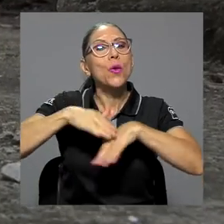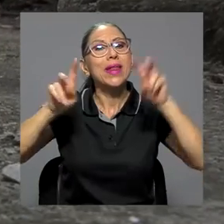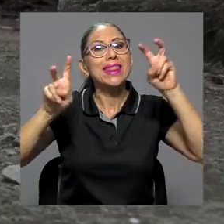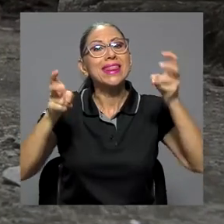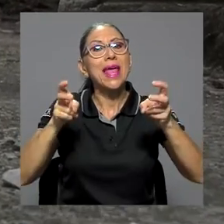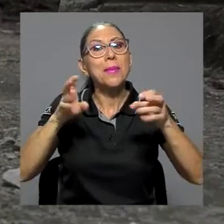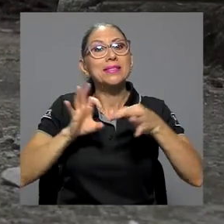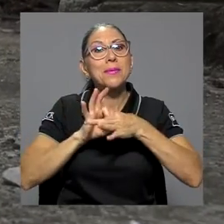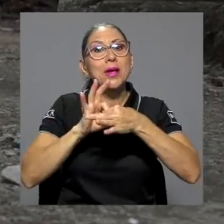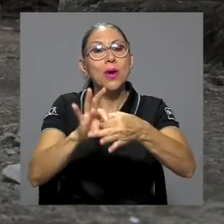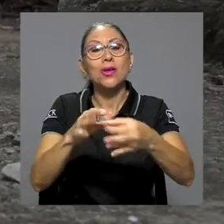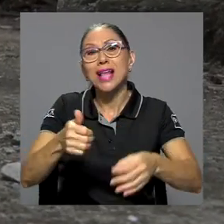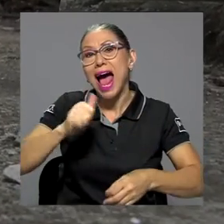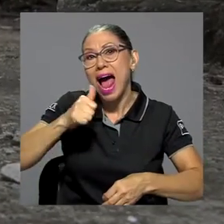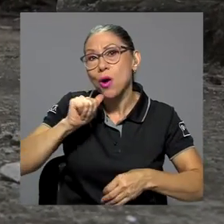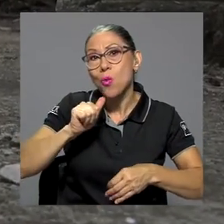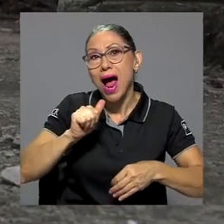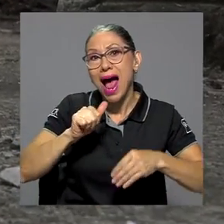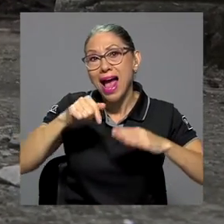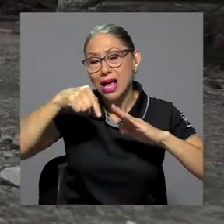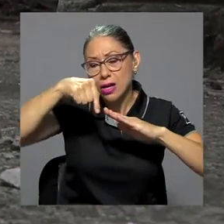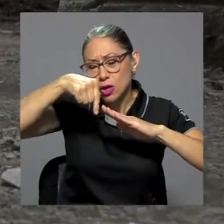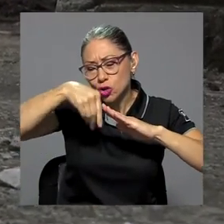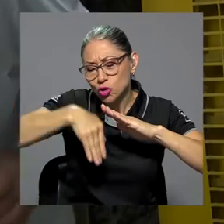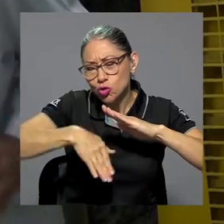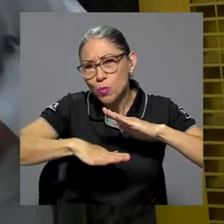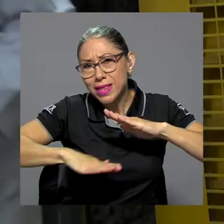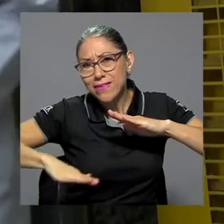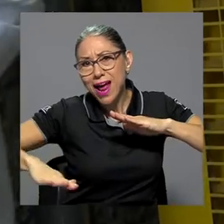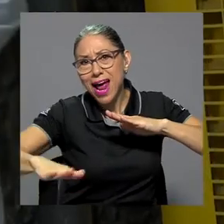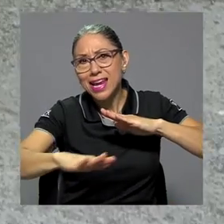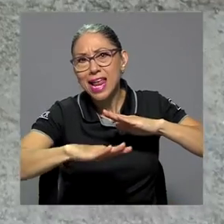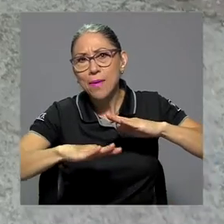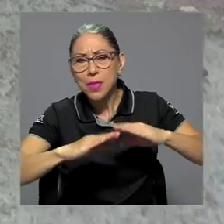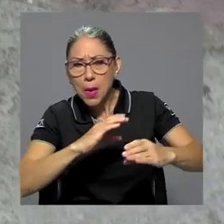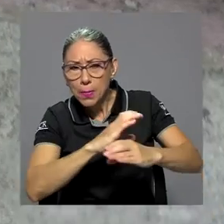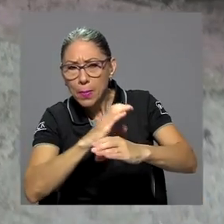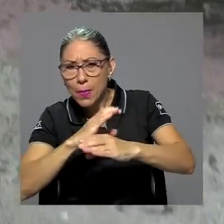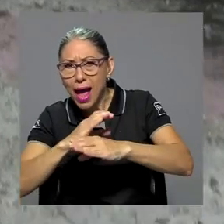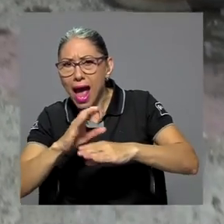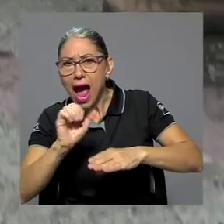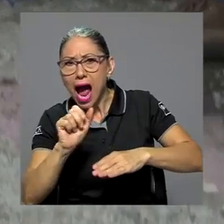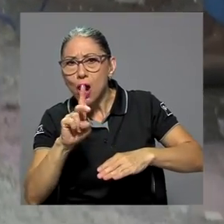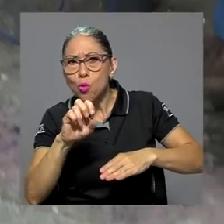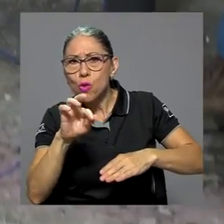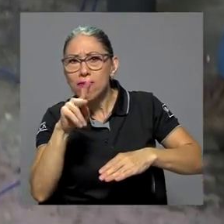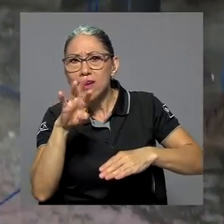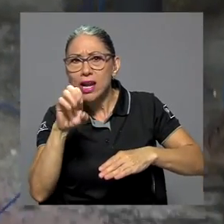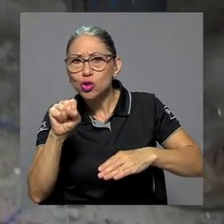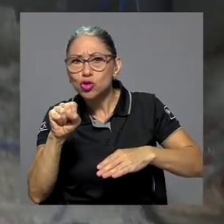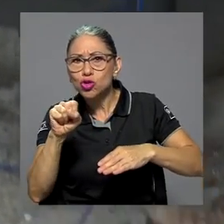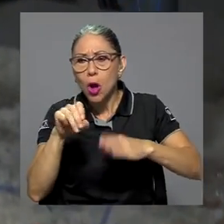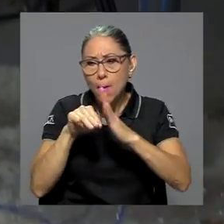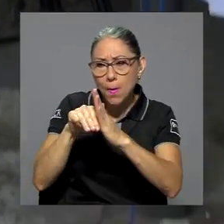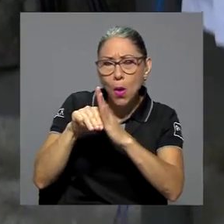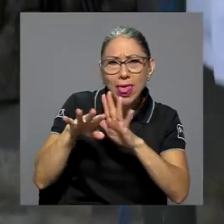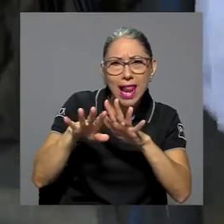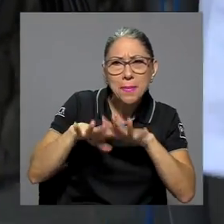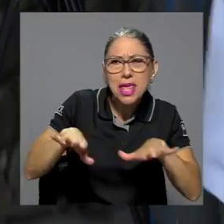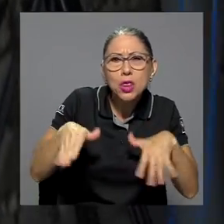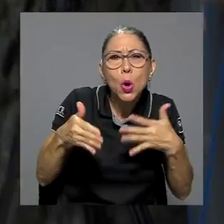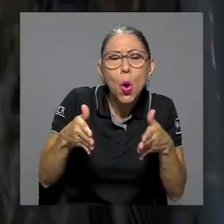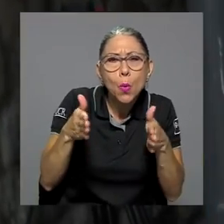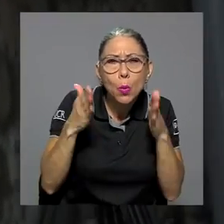la caracterización de los acuíferos el modelamiento del flujo del agua subterránea la contaminación del agua subterránea